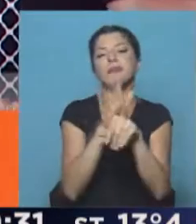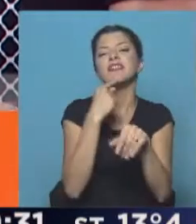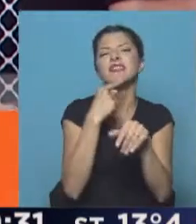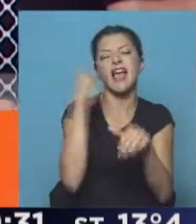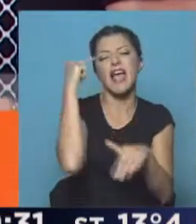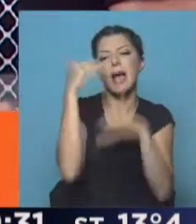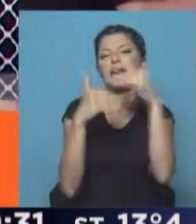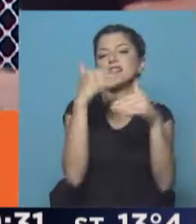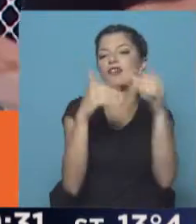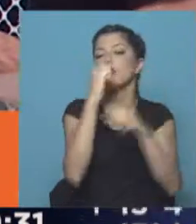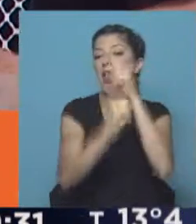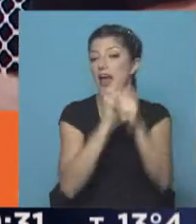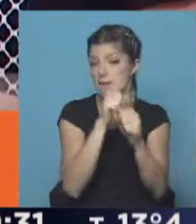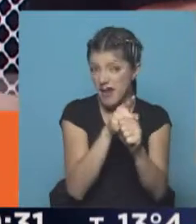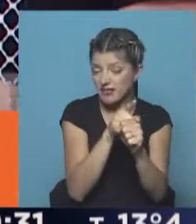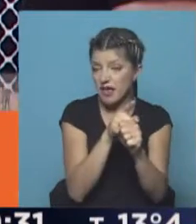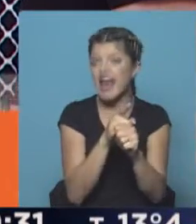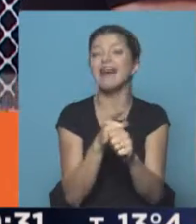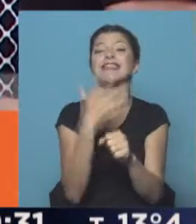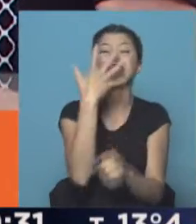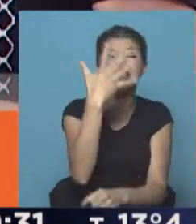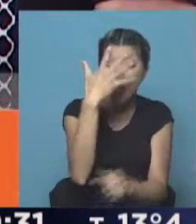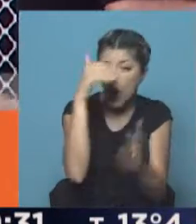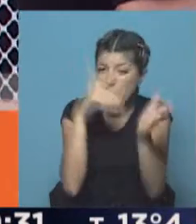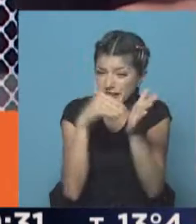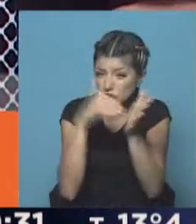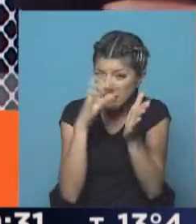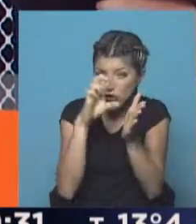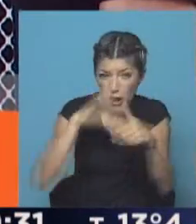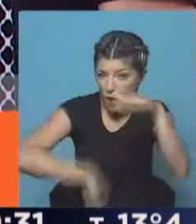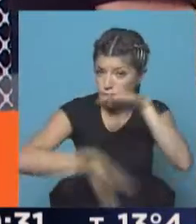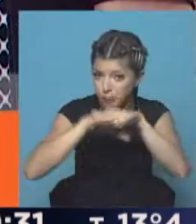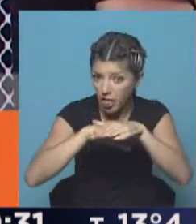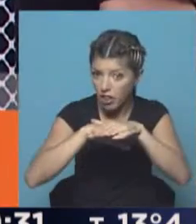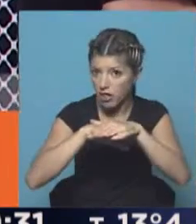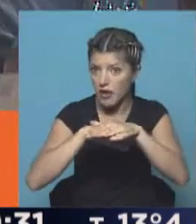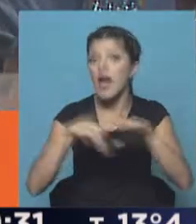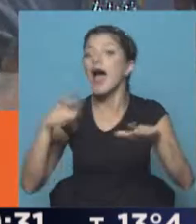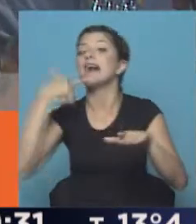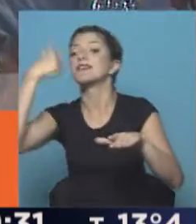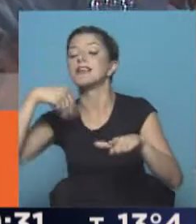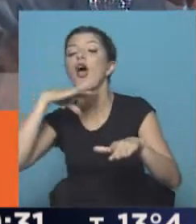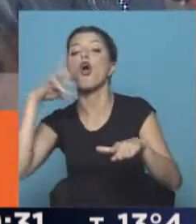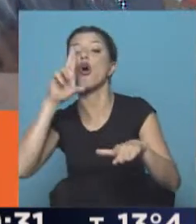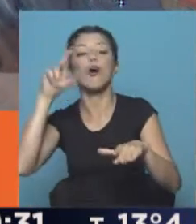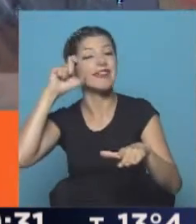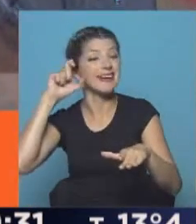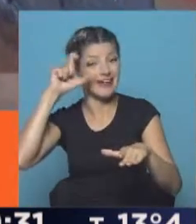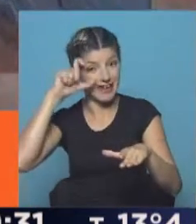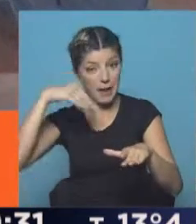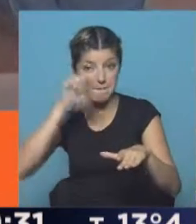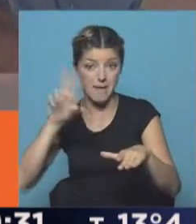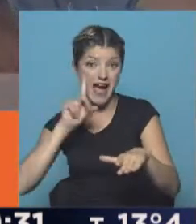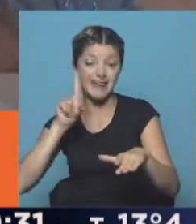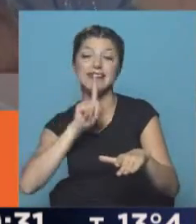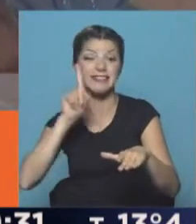que pagar las empresas extranjeras de hasta 5 millones de dólares a San Jorge Marítima, que era una empresa que teóricamente